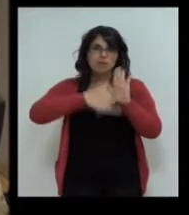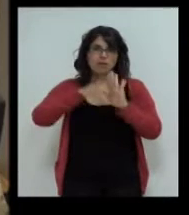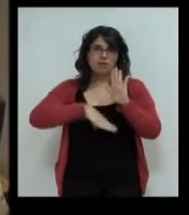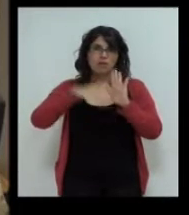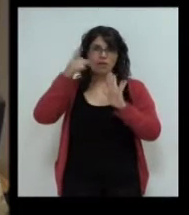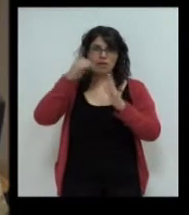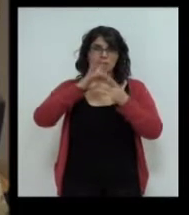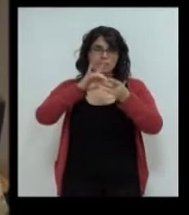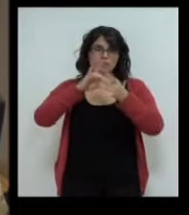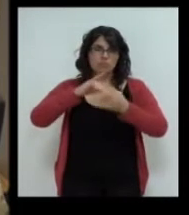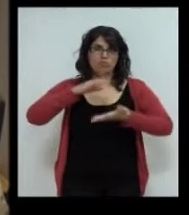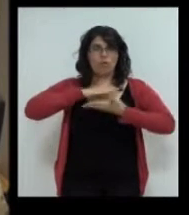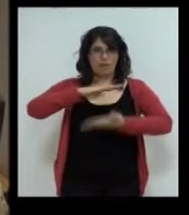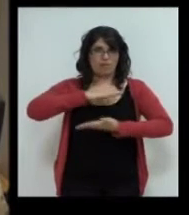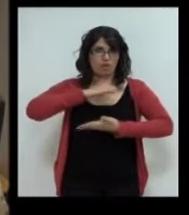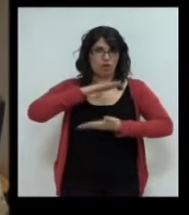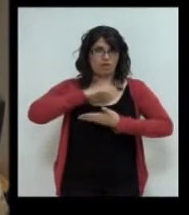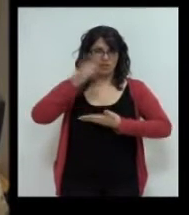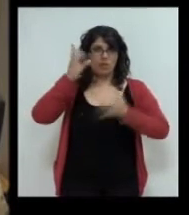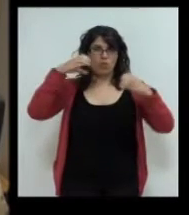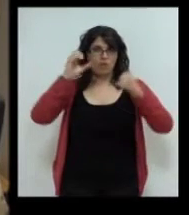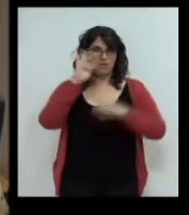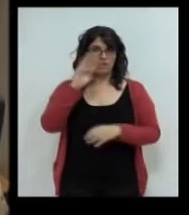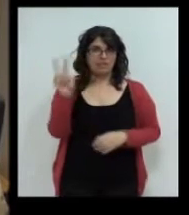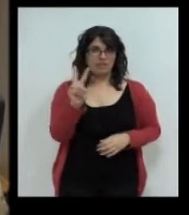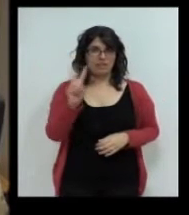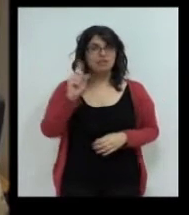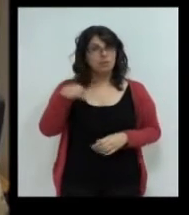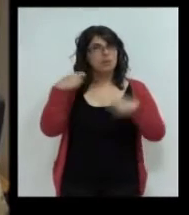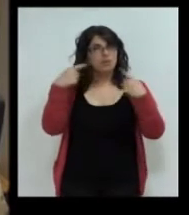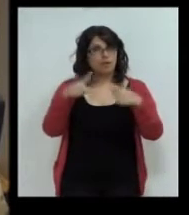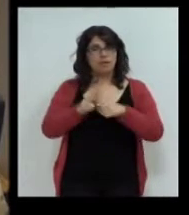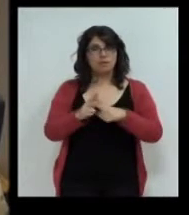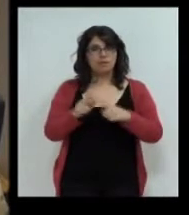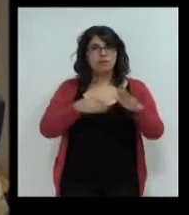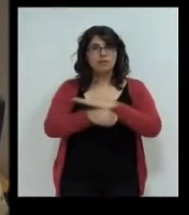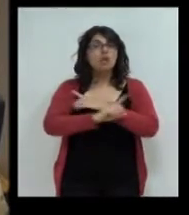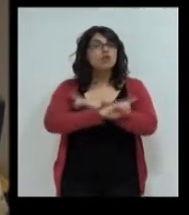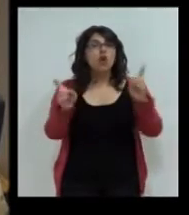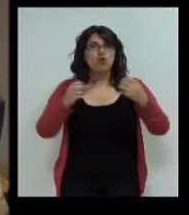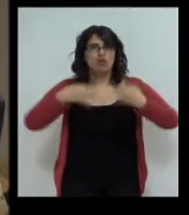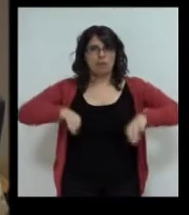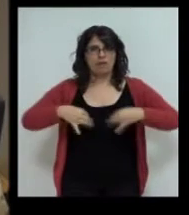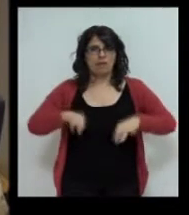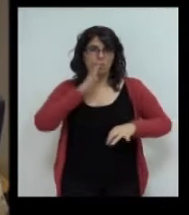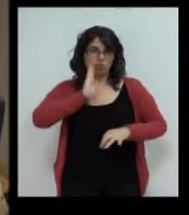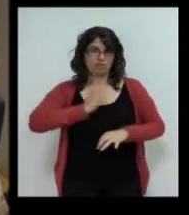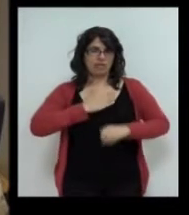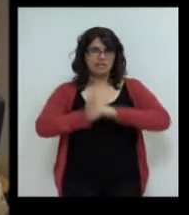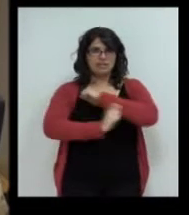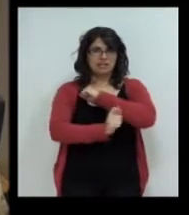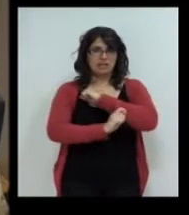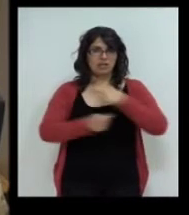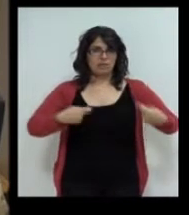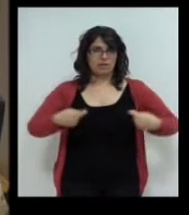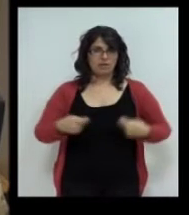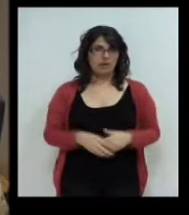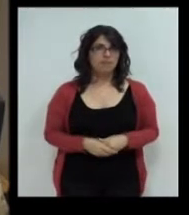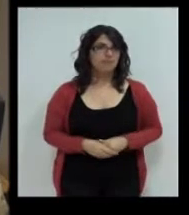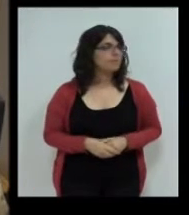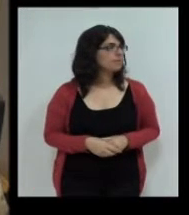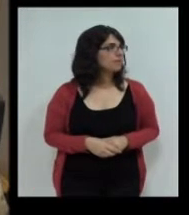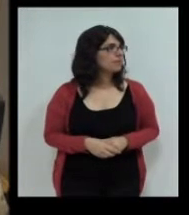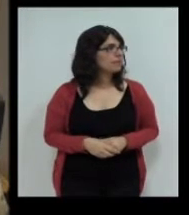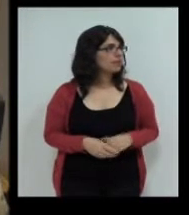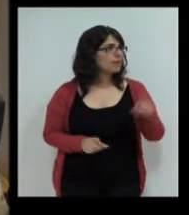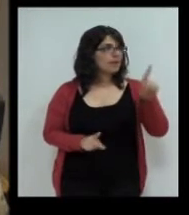Google TV y los Apple TV. También ponen herramientas de accesibilidad no normalizadas, porque forma parte de su estrategia comercial, no están normalizadas. El problema de todo